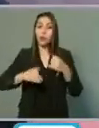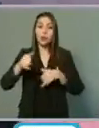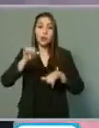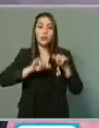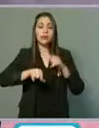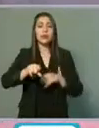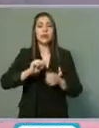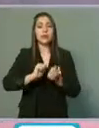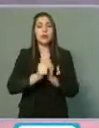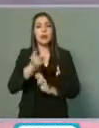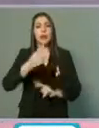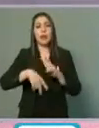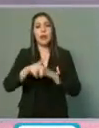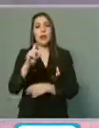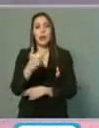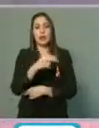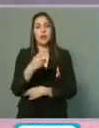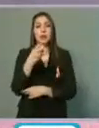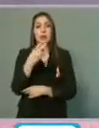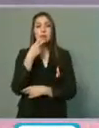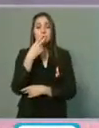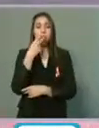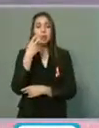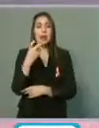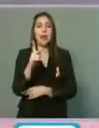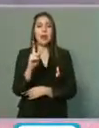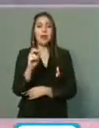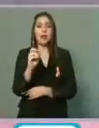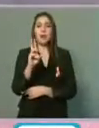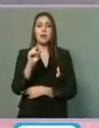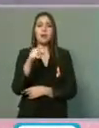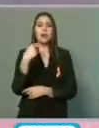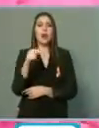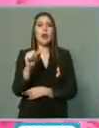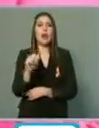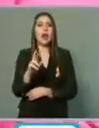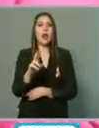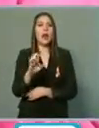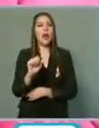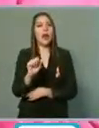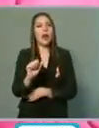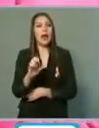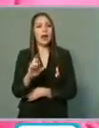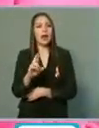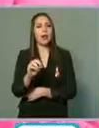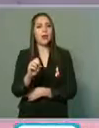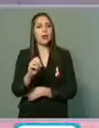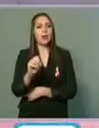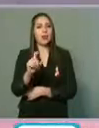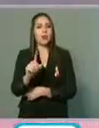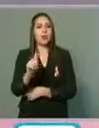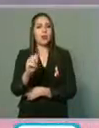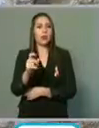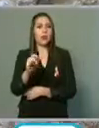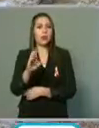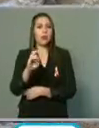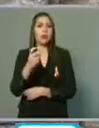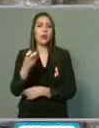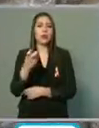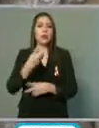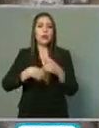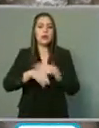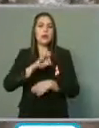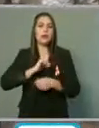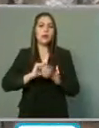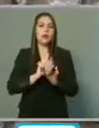que emite el cigarro electrónico no es vapor, es un aerosol tóxico que tiene sustancias que producen cáncer,